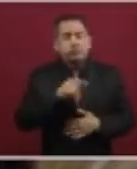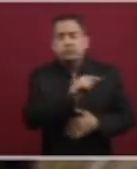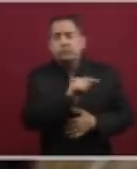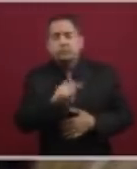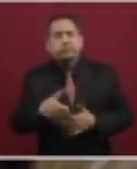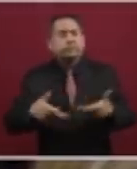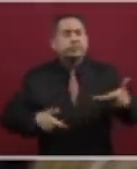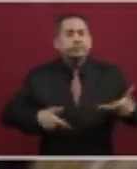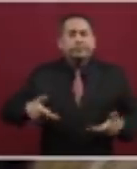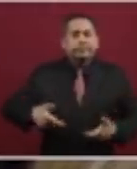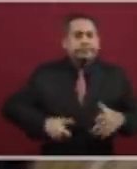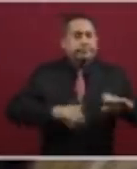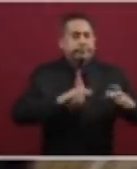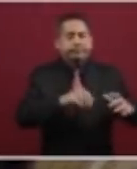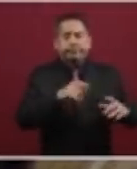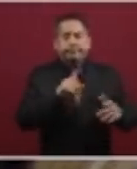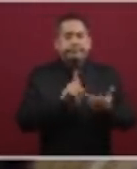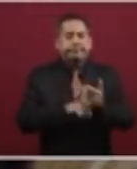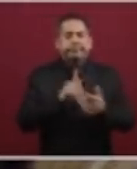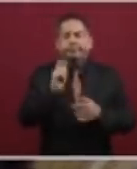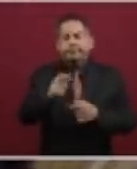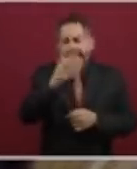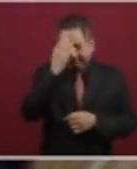están atrás